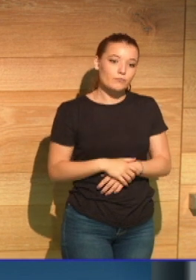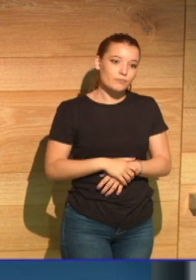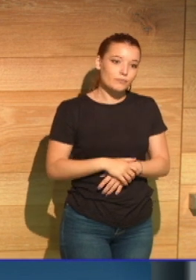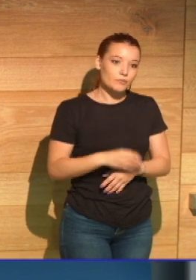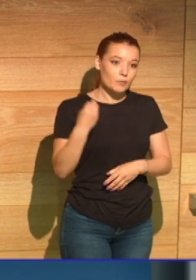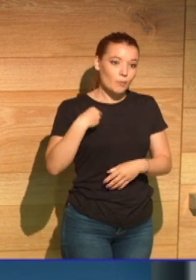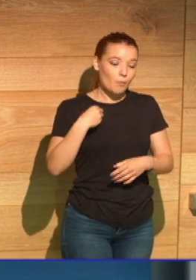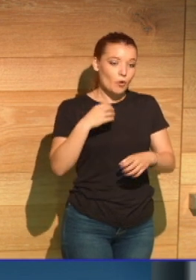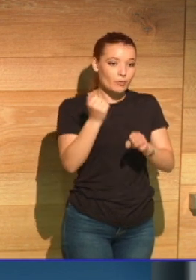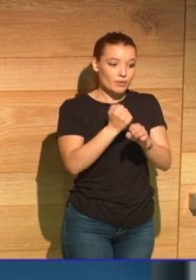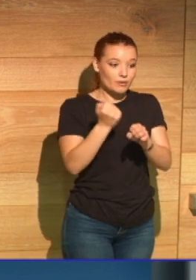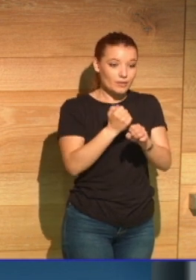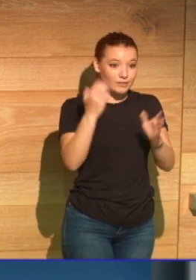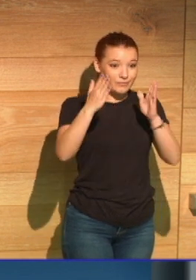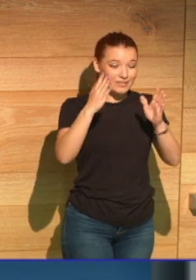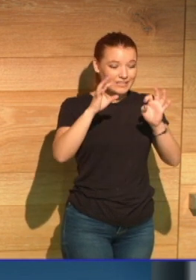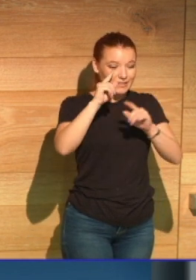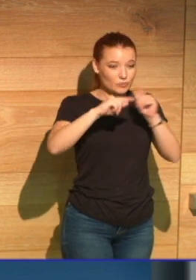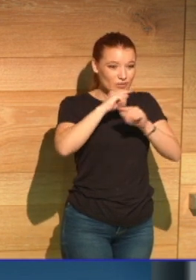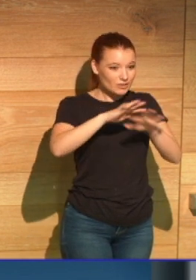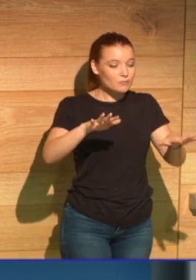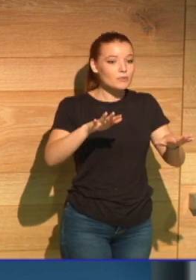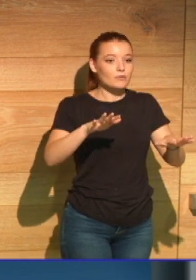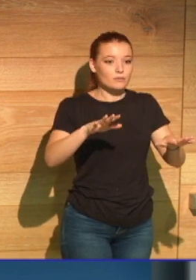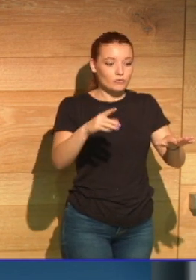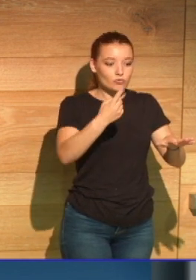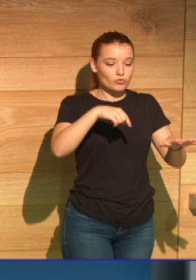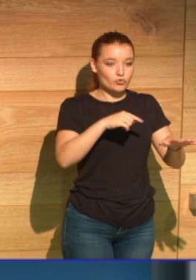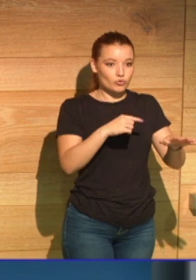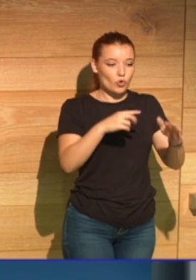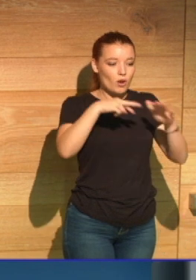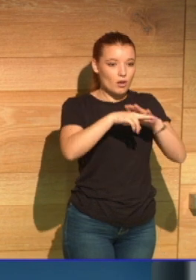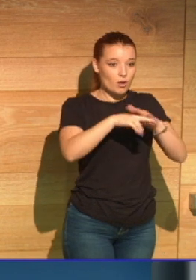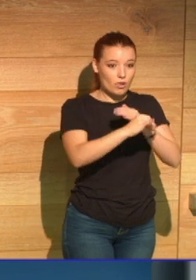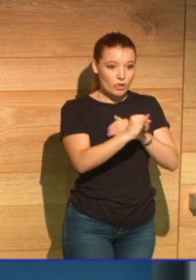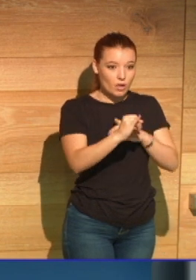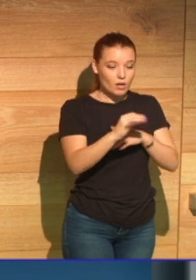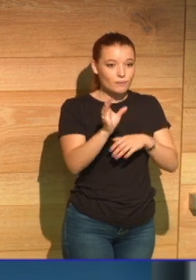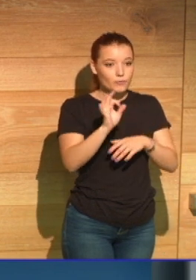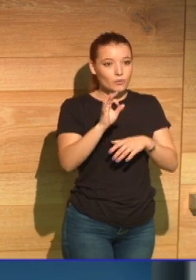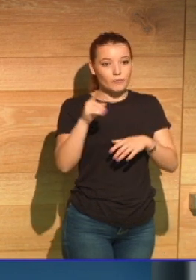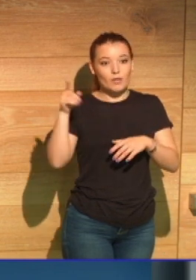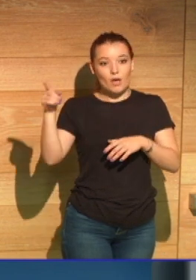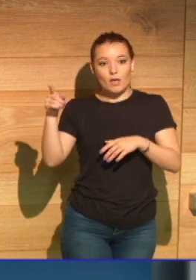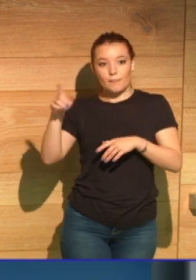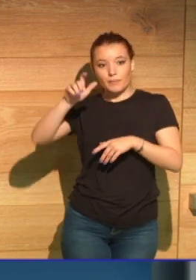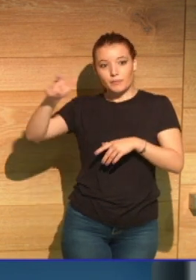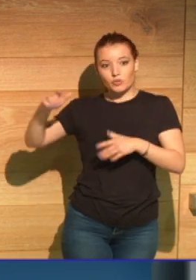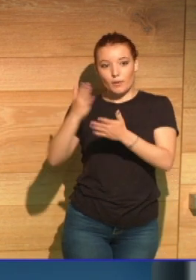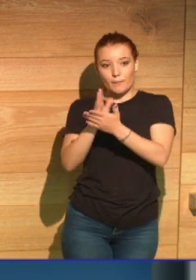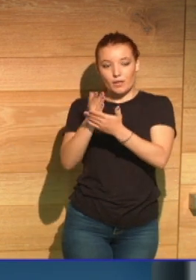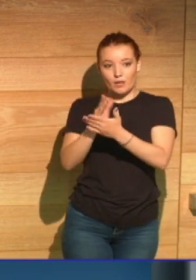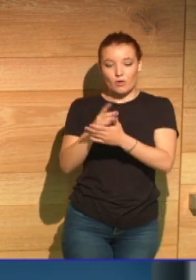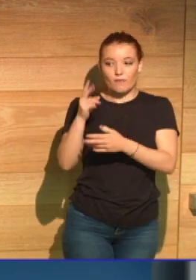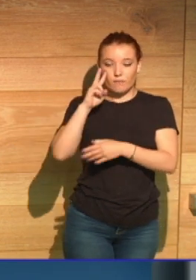la pandemia para la comunidad y dialogar con los medios que teníamos, donde los mediadores, que ustedes vieron la foto que estaba ahí, junto con los makers,